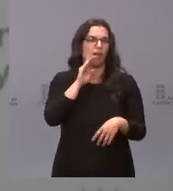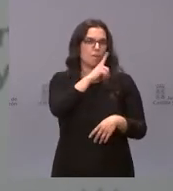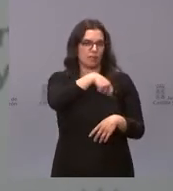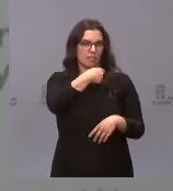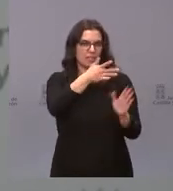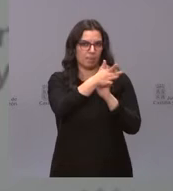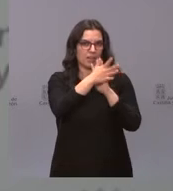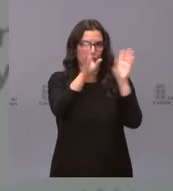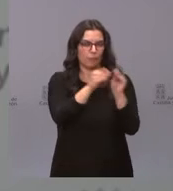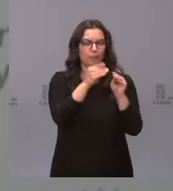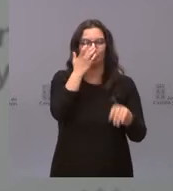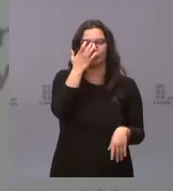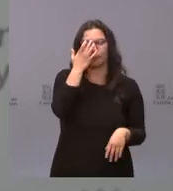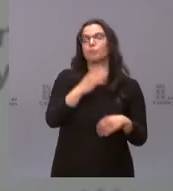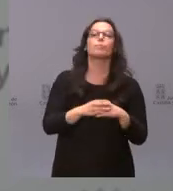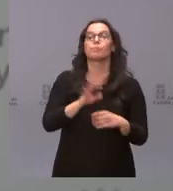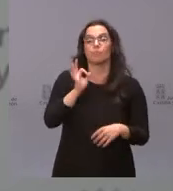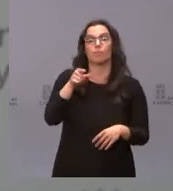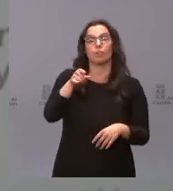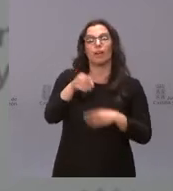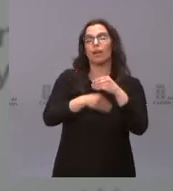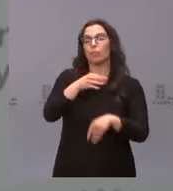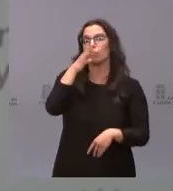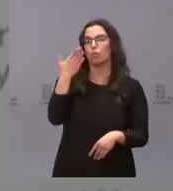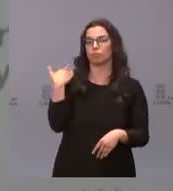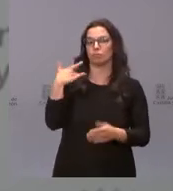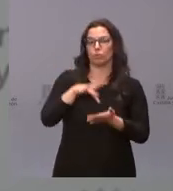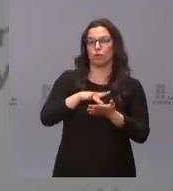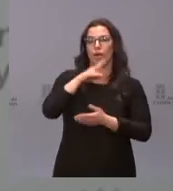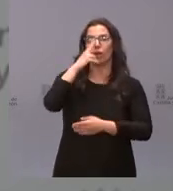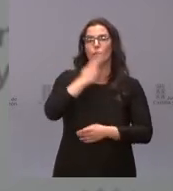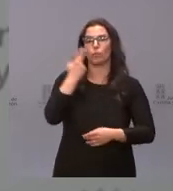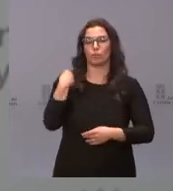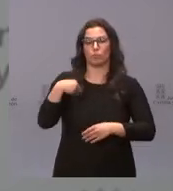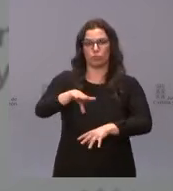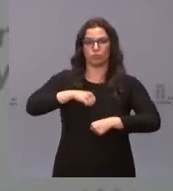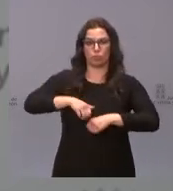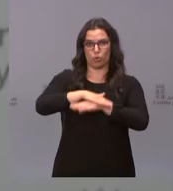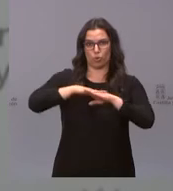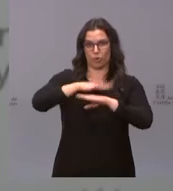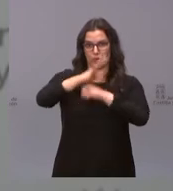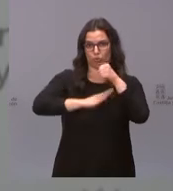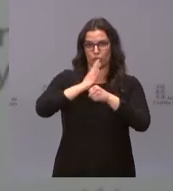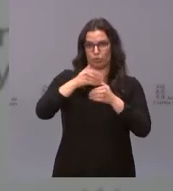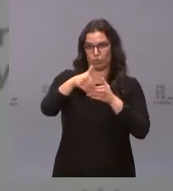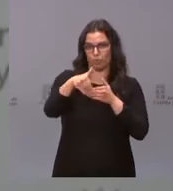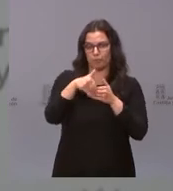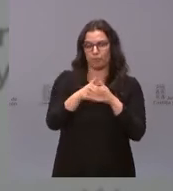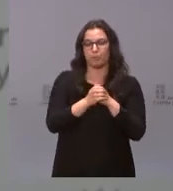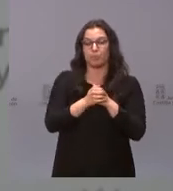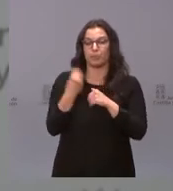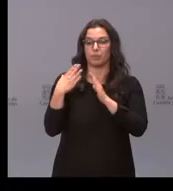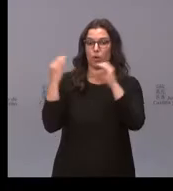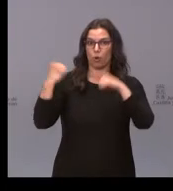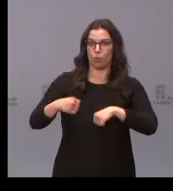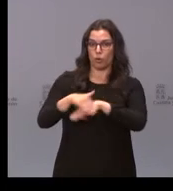presidente efectivamente estamos ante un compromiso de legislatura estaba en el acuerdo de gobierno